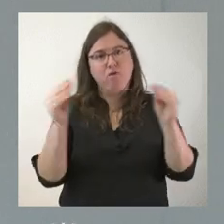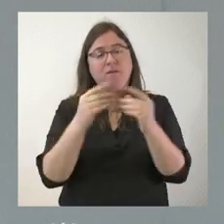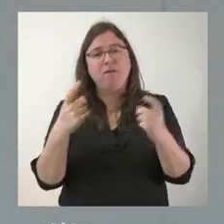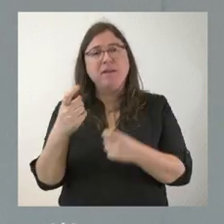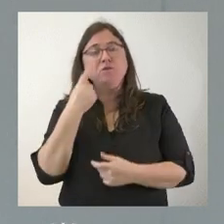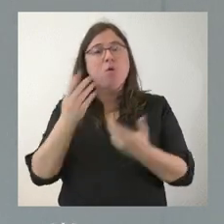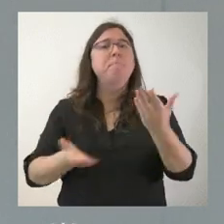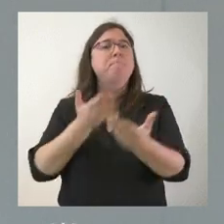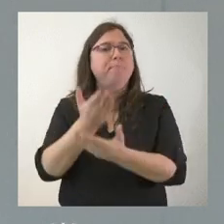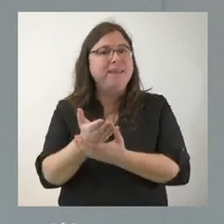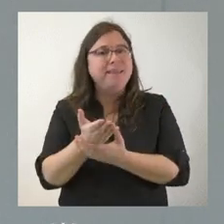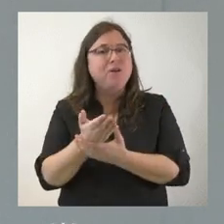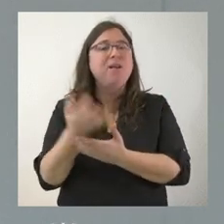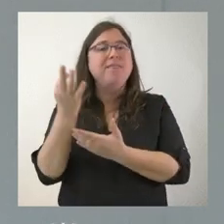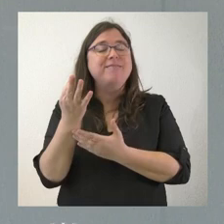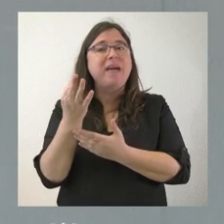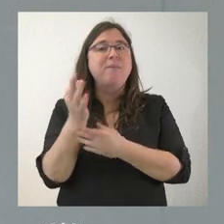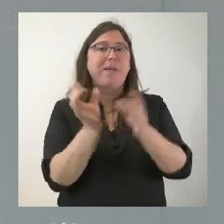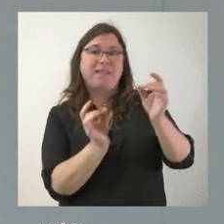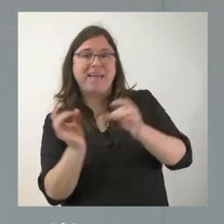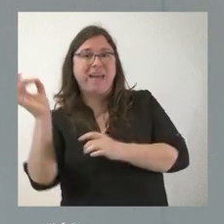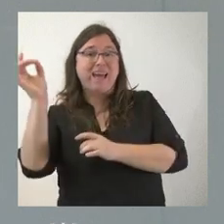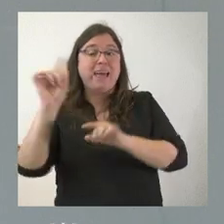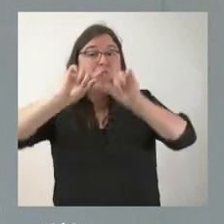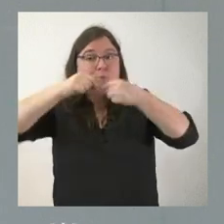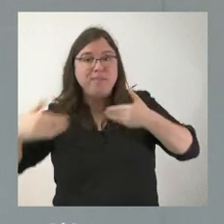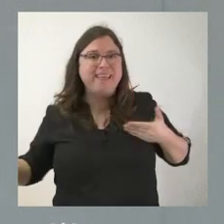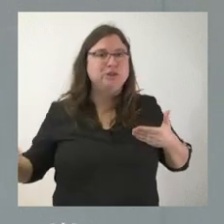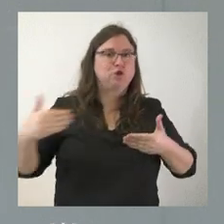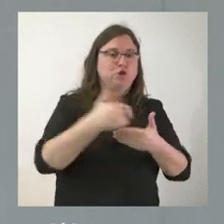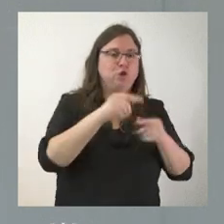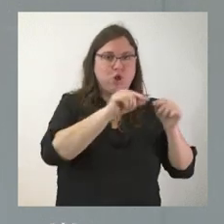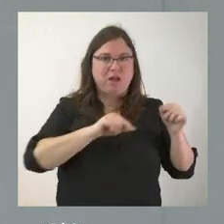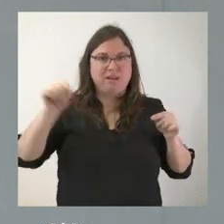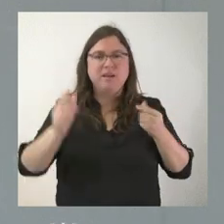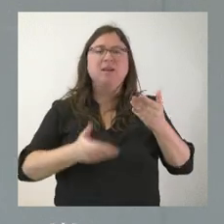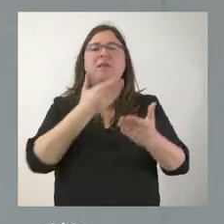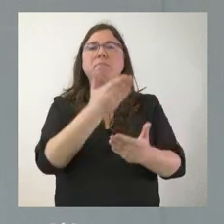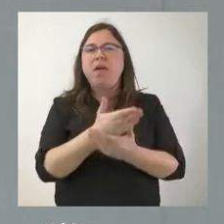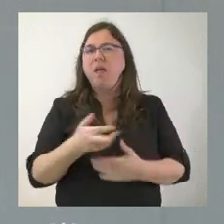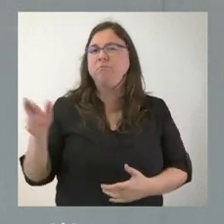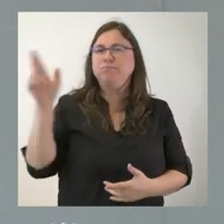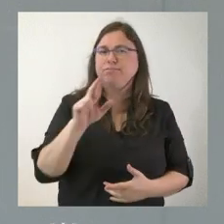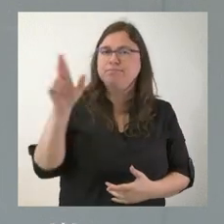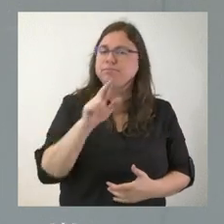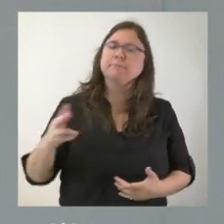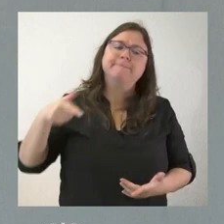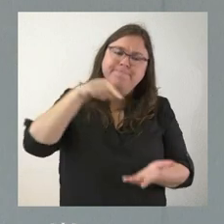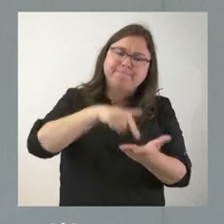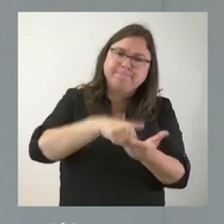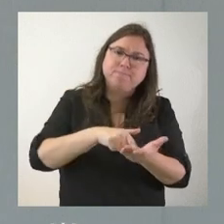estamos pidiendo que el eje Atlántico llegue a todas las provincias y apoyamos desde aquí la reivindicaciones legítimas que todas las provincias tienen